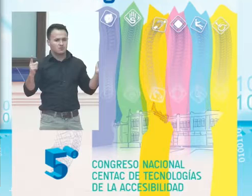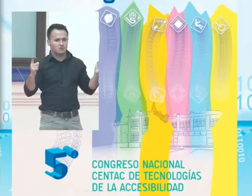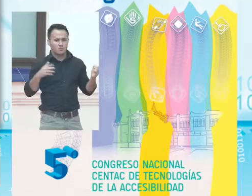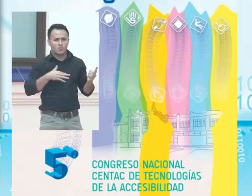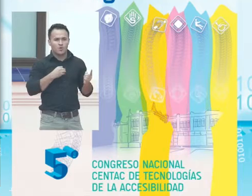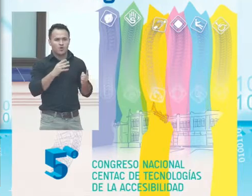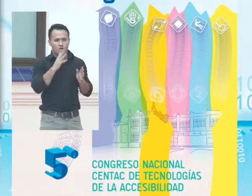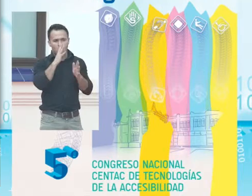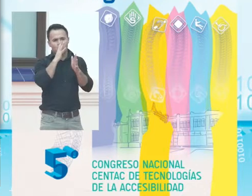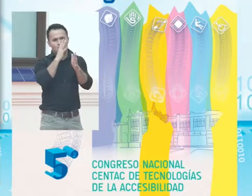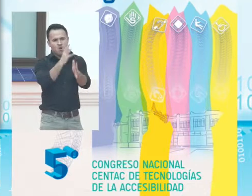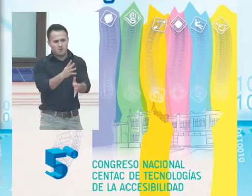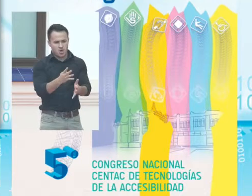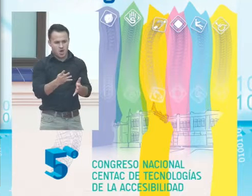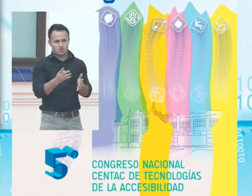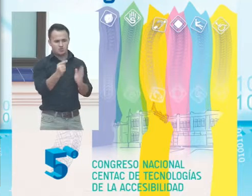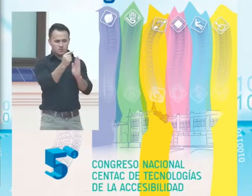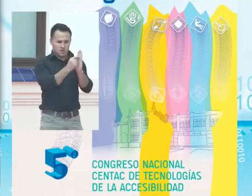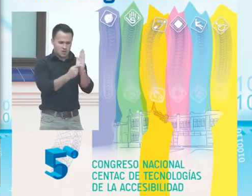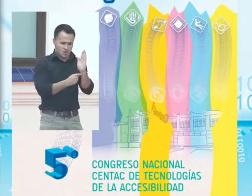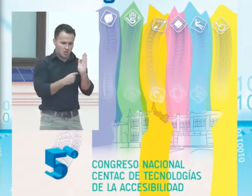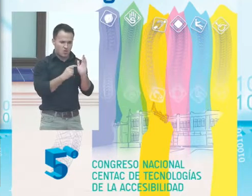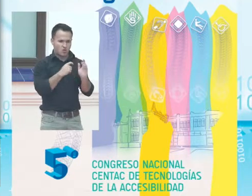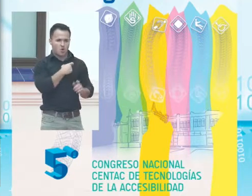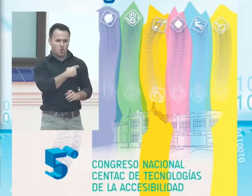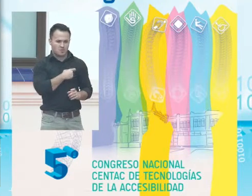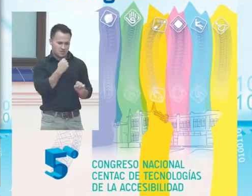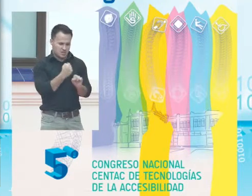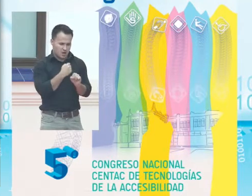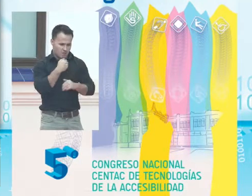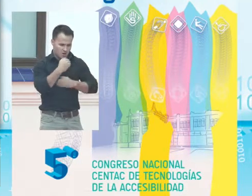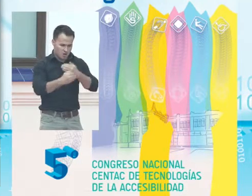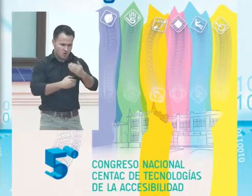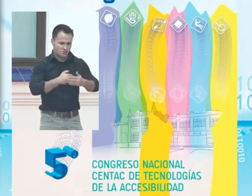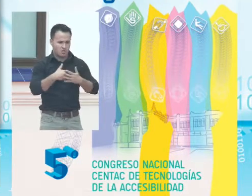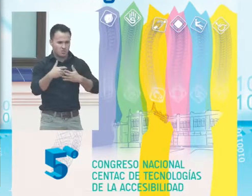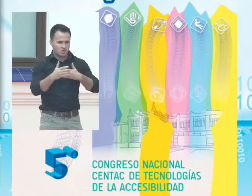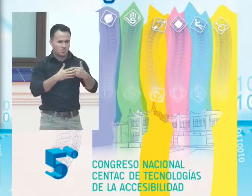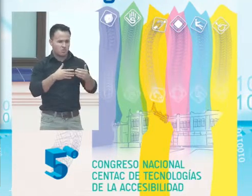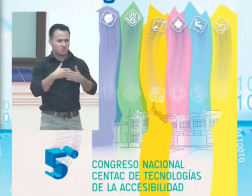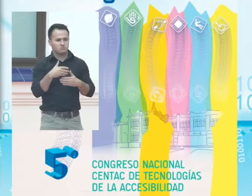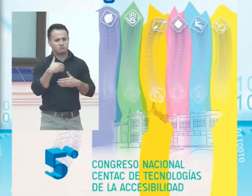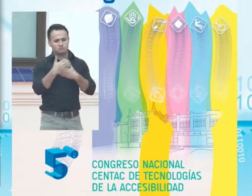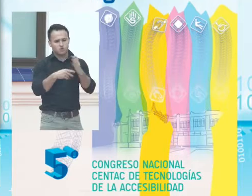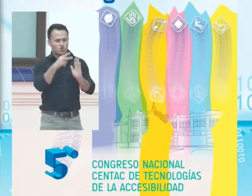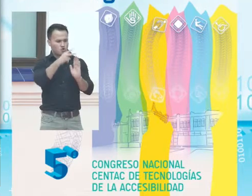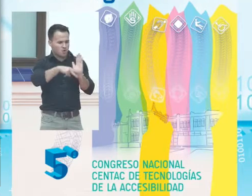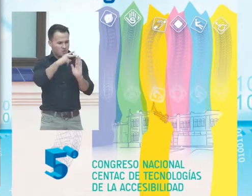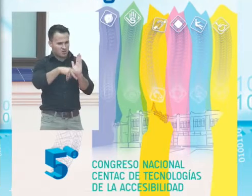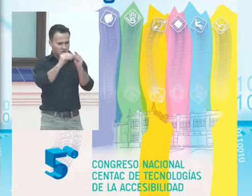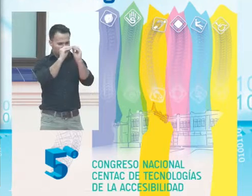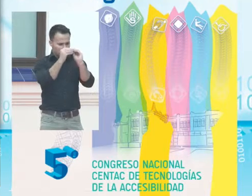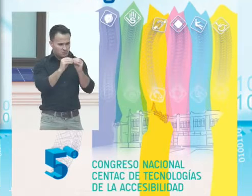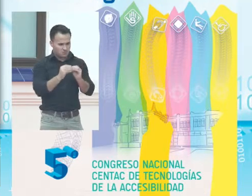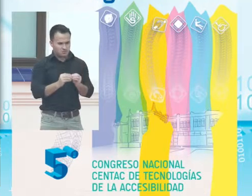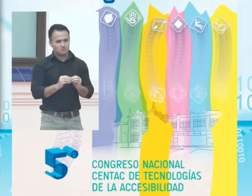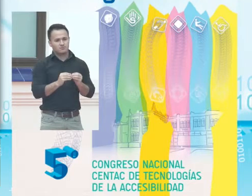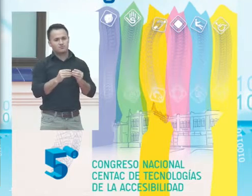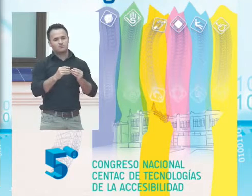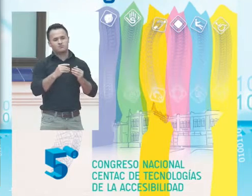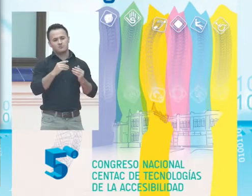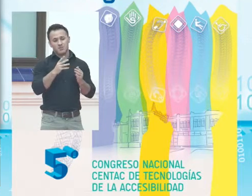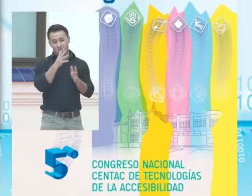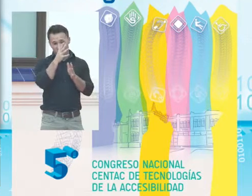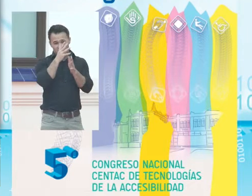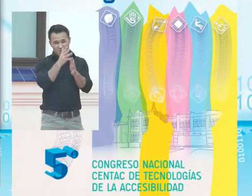de 9 años la estandarización o los comités de trabajo y los comités técnicos para la normativa, para la AEN, al igual que de